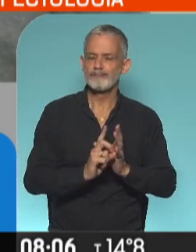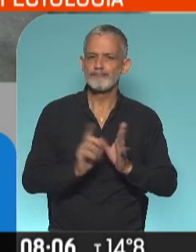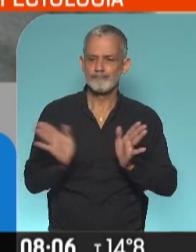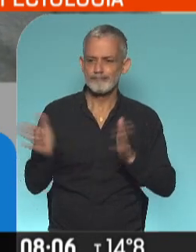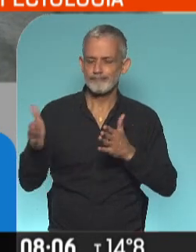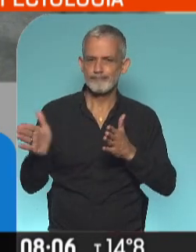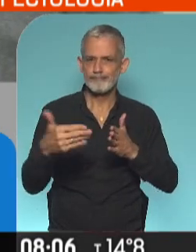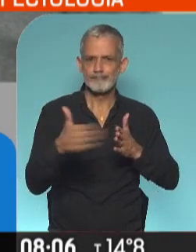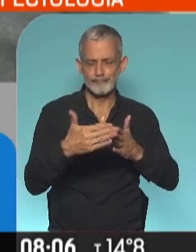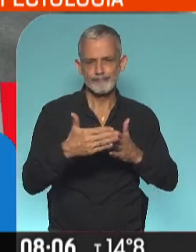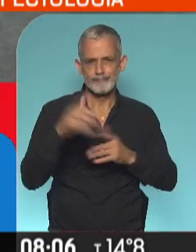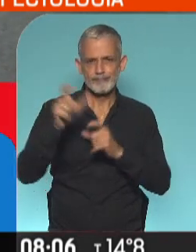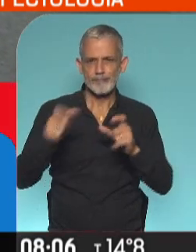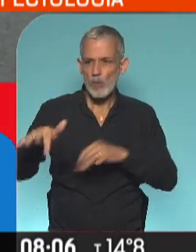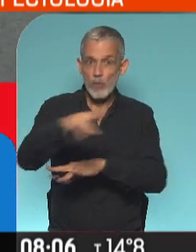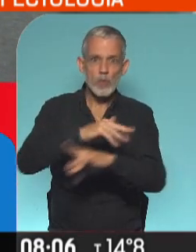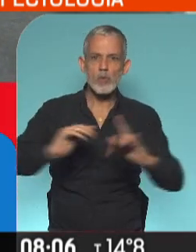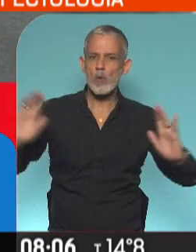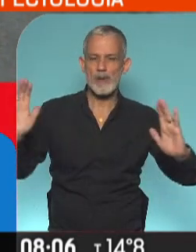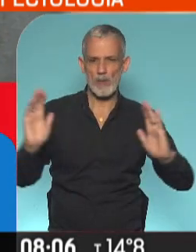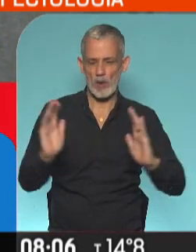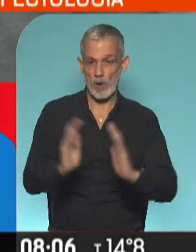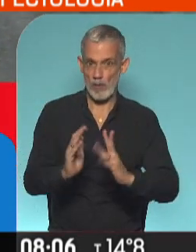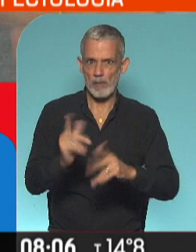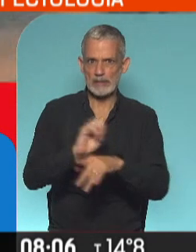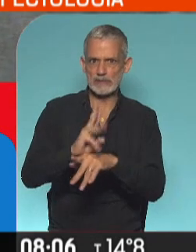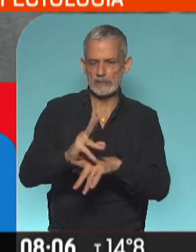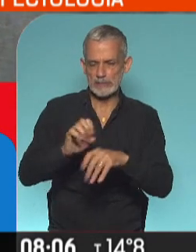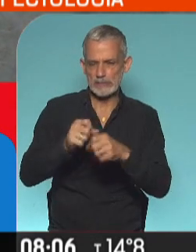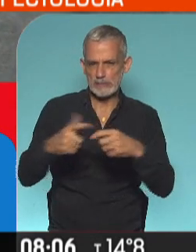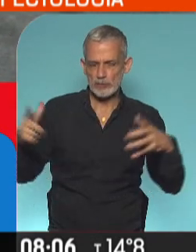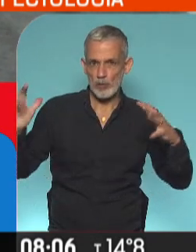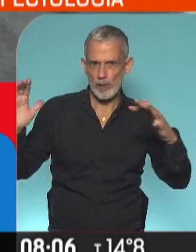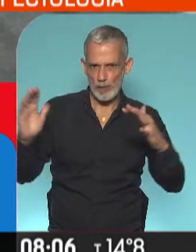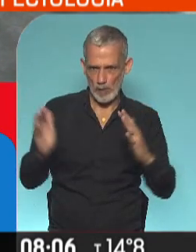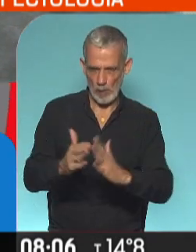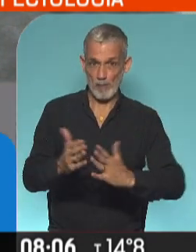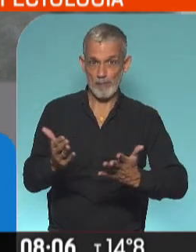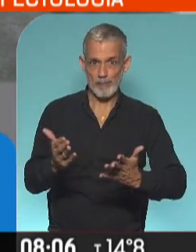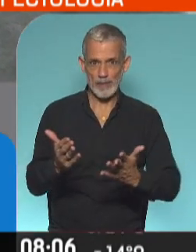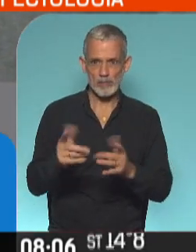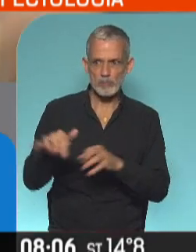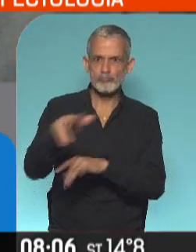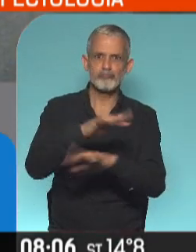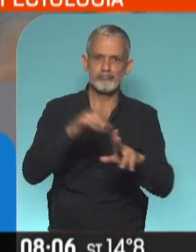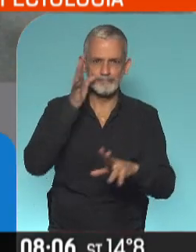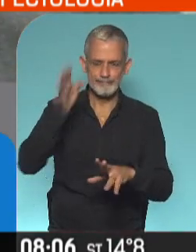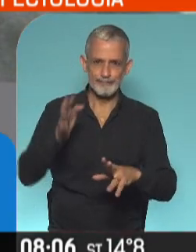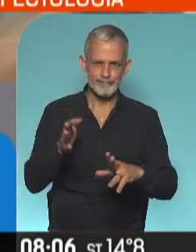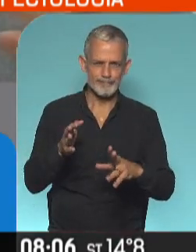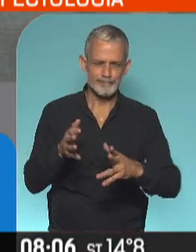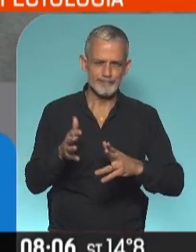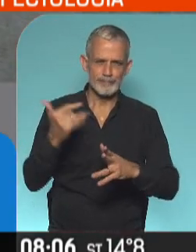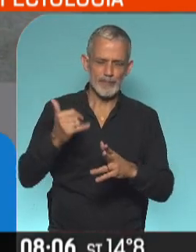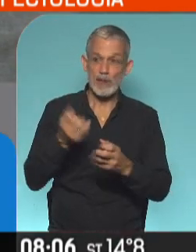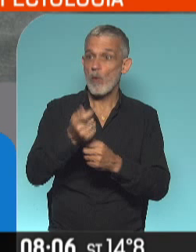disminución de la movilidad y del tráfico para bajar de alguna manera toda esta espuma que generó tanta transmisión, ¿no? Espuma en el sentido